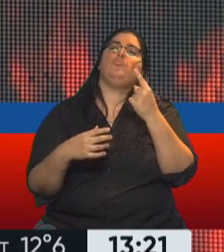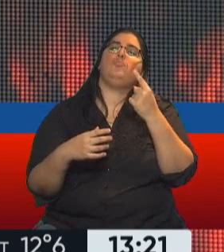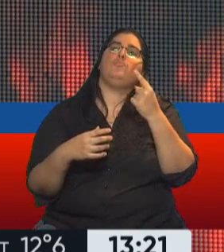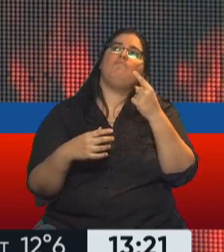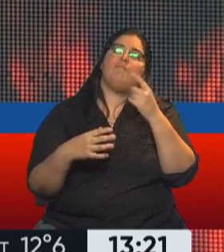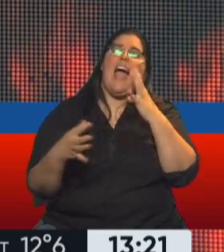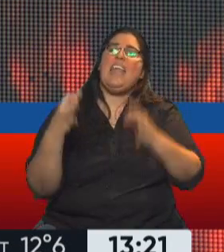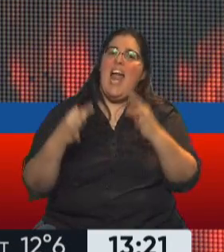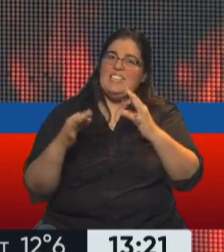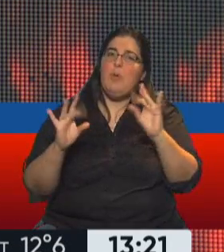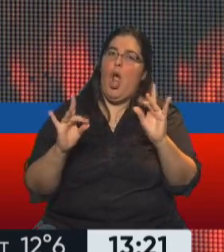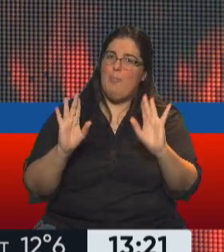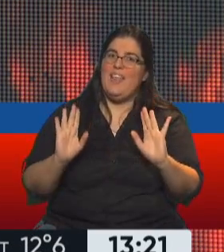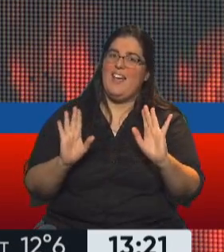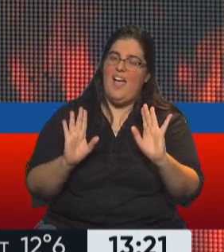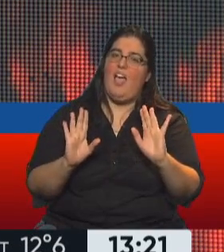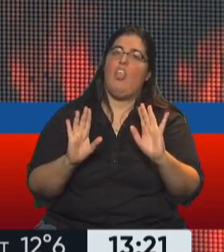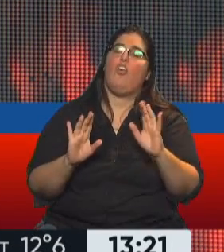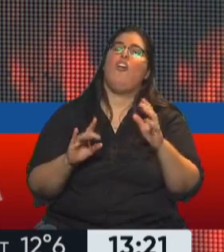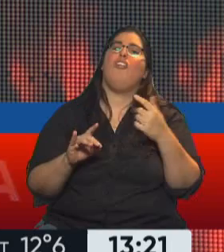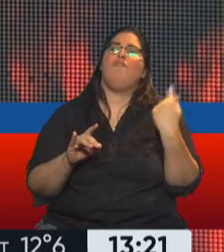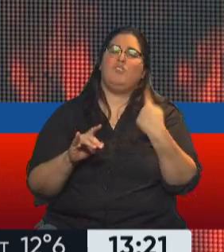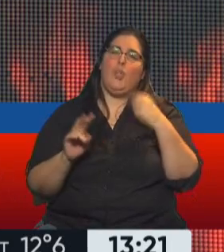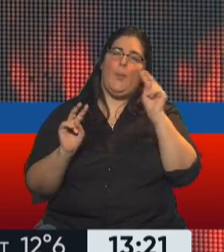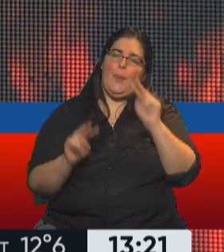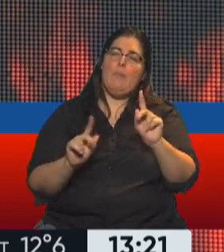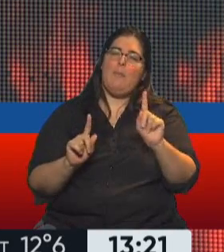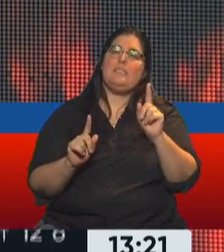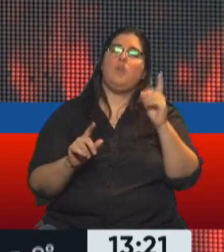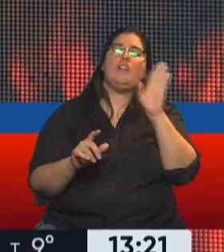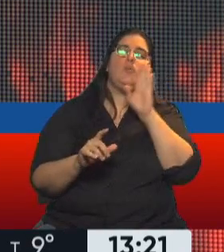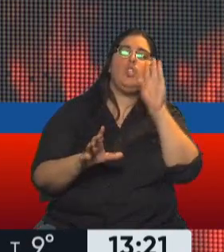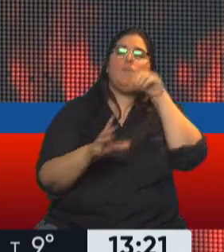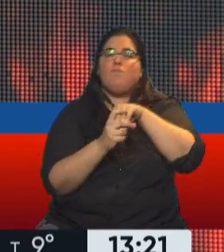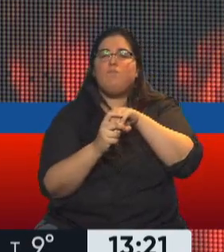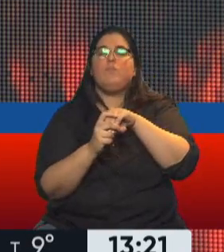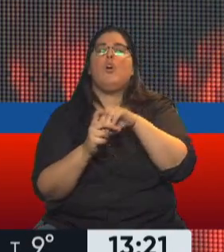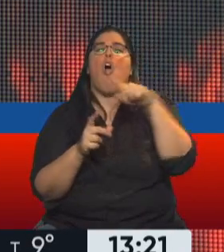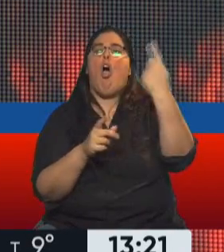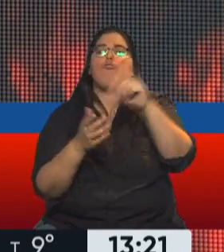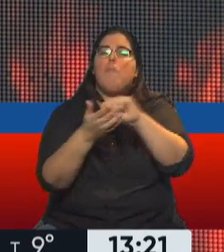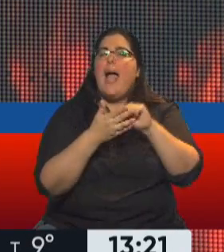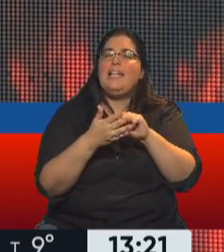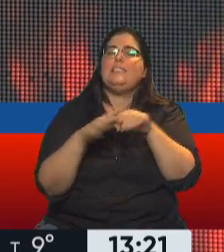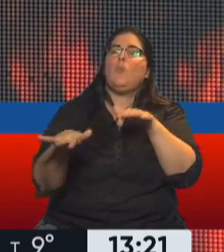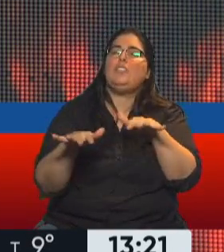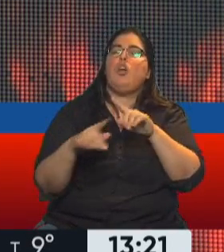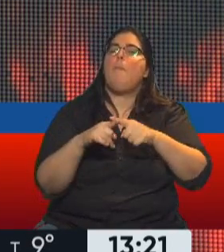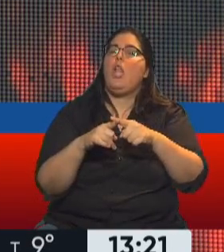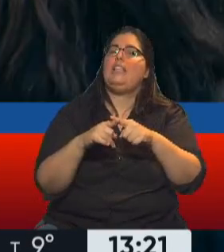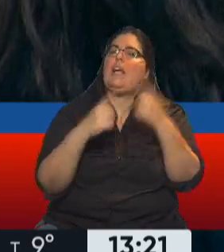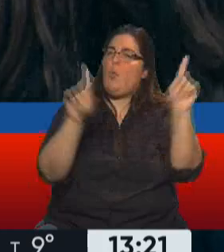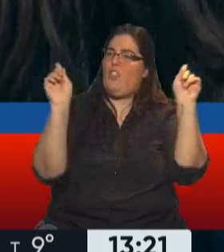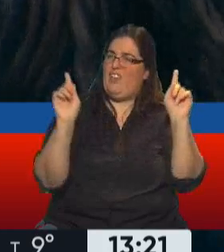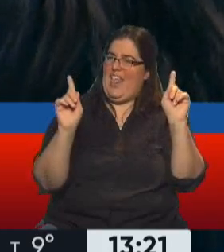análisis complicado, porque hemos visto como ese elemento en otros países y en otras realidades políticas juega distinto. Digo,